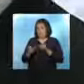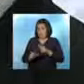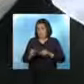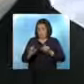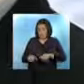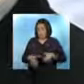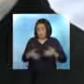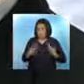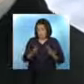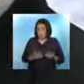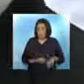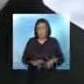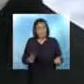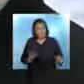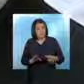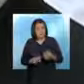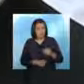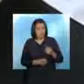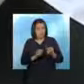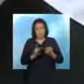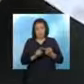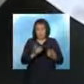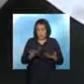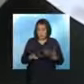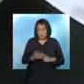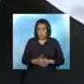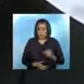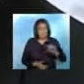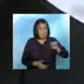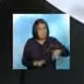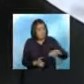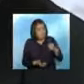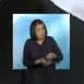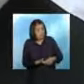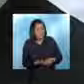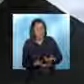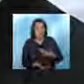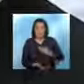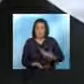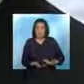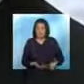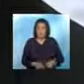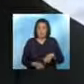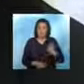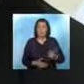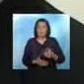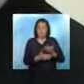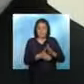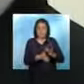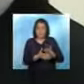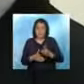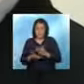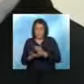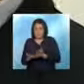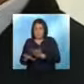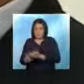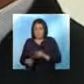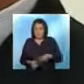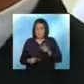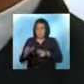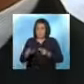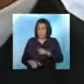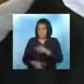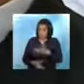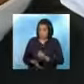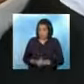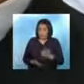poder cumplir con su obligación. Entre ellos, uno de ellos puede ser que rectifiquen y paguen sus obligaciones, o el otro es el fraccionamiento. Si estas personas, hasta que la